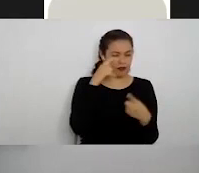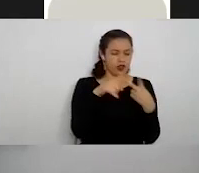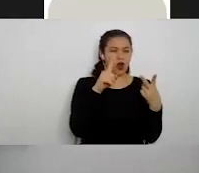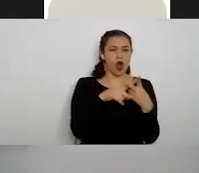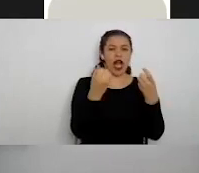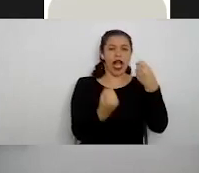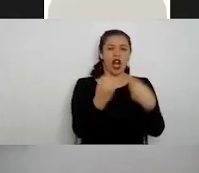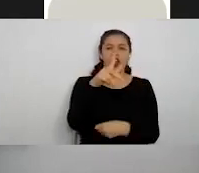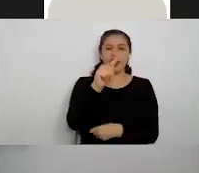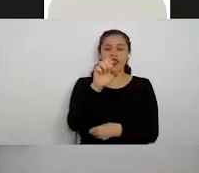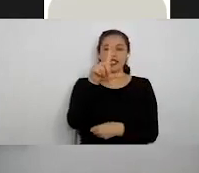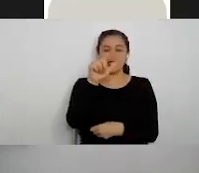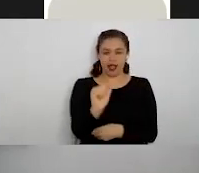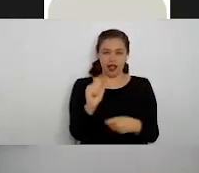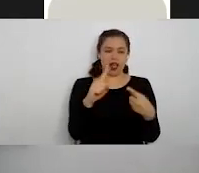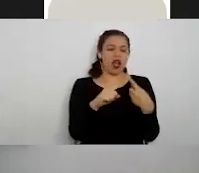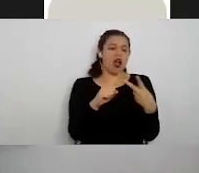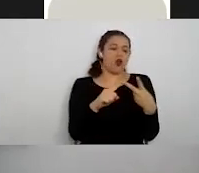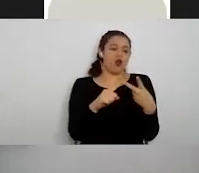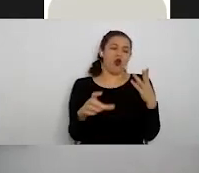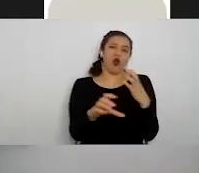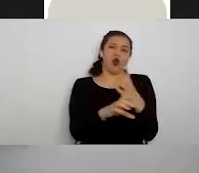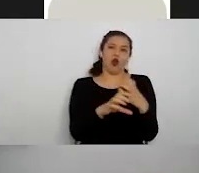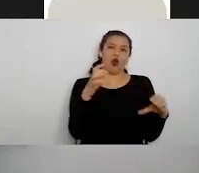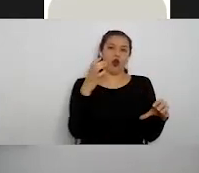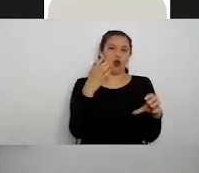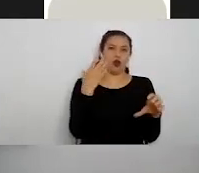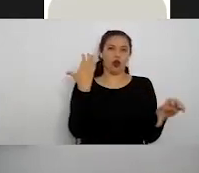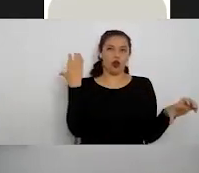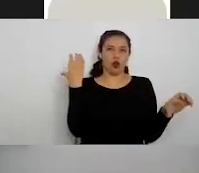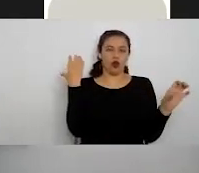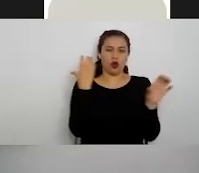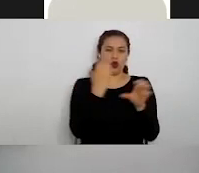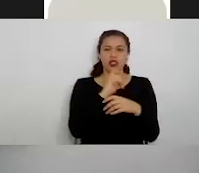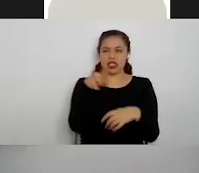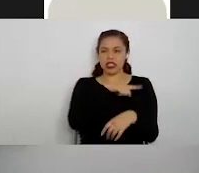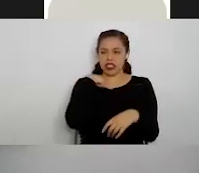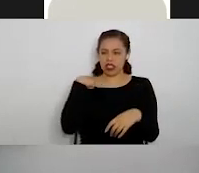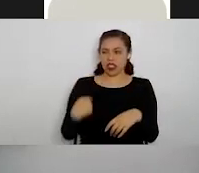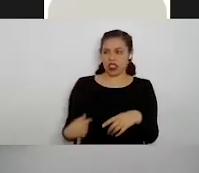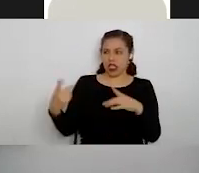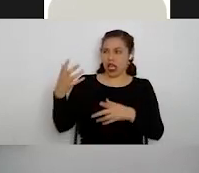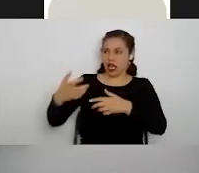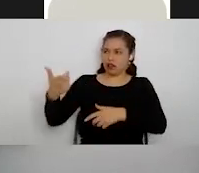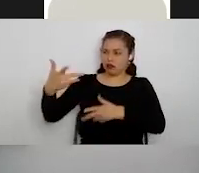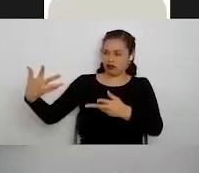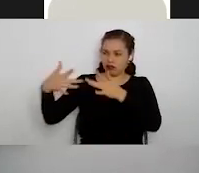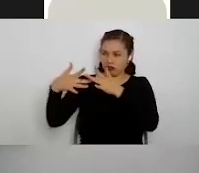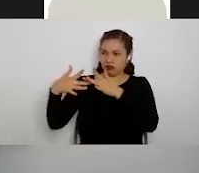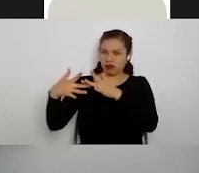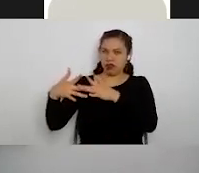o para producir todos los bienes que están ligados a la economía de China, dependen de los